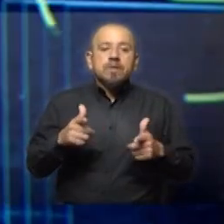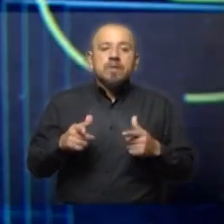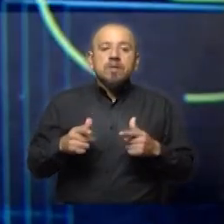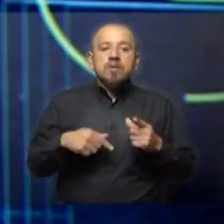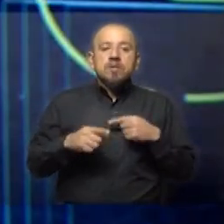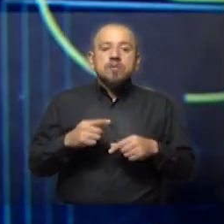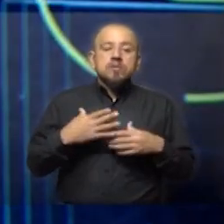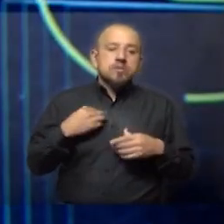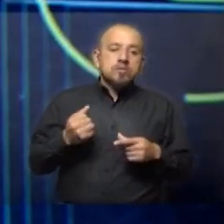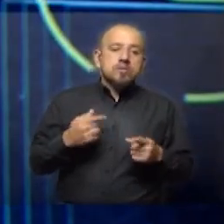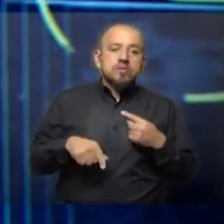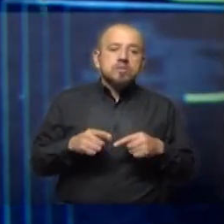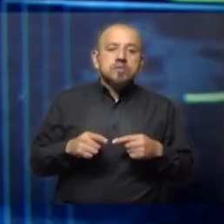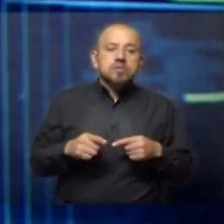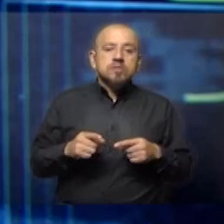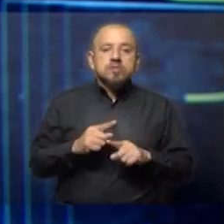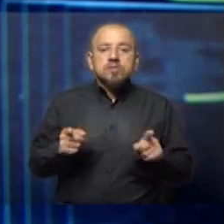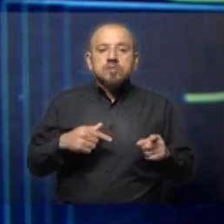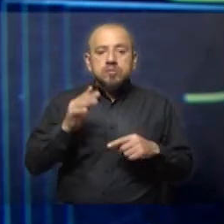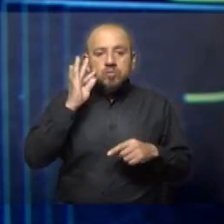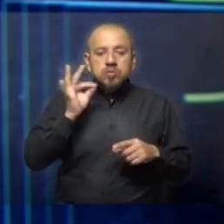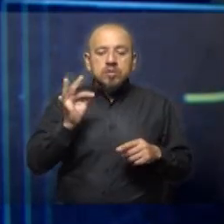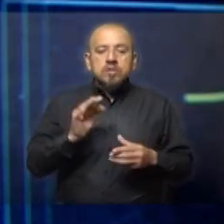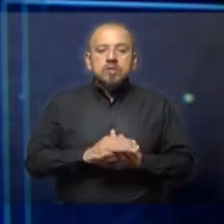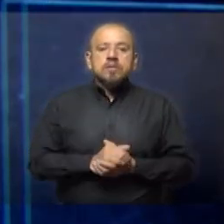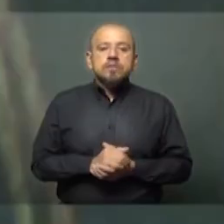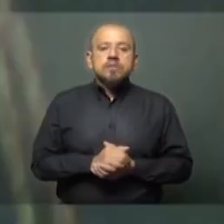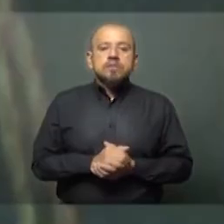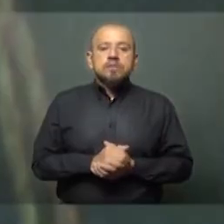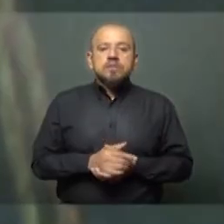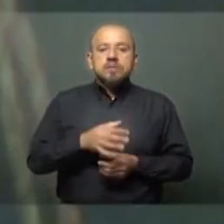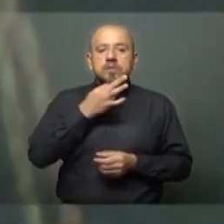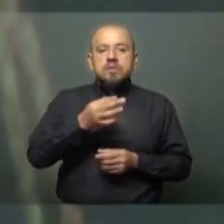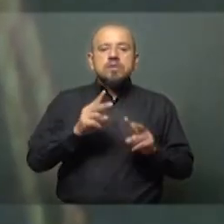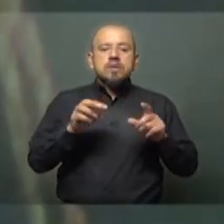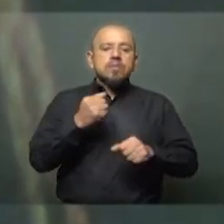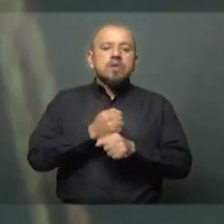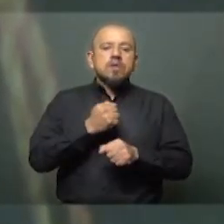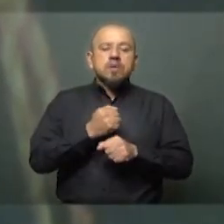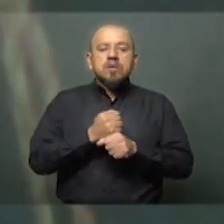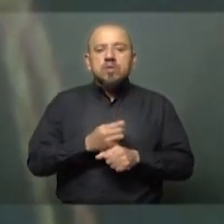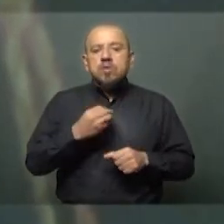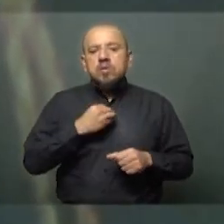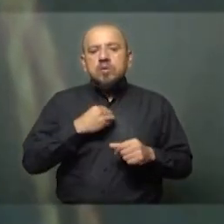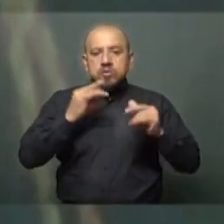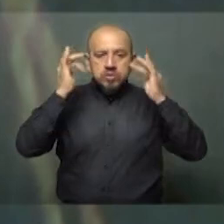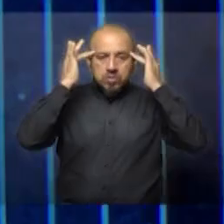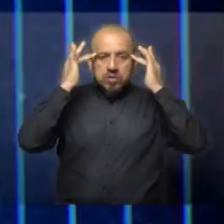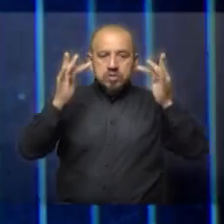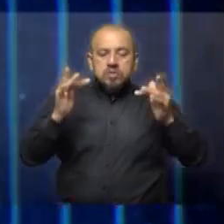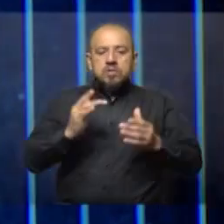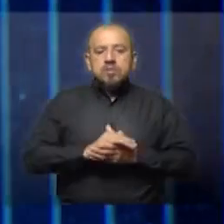ni deseo ni este oportunidad y en lo que refiere a lo laboral por ejemplo o a la vocación y a la educación